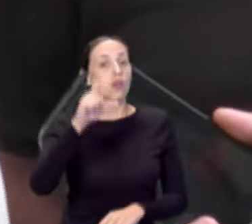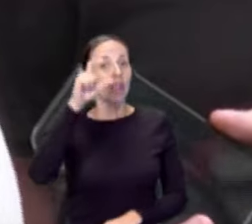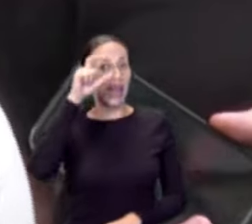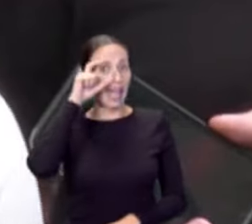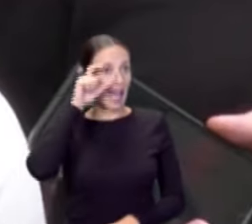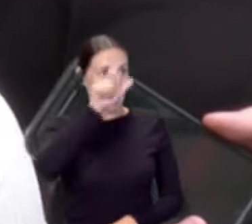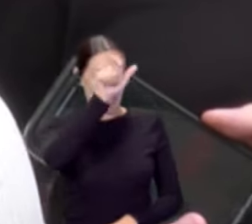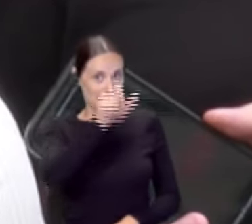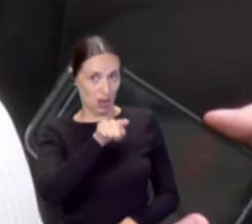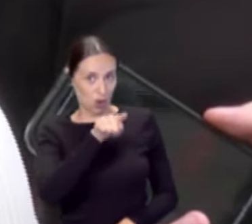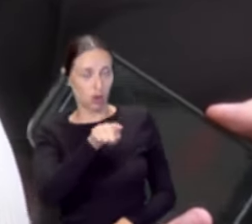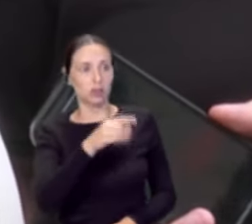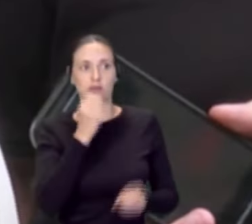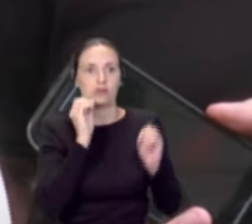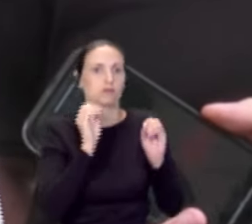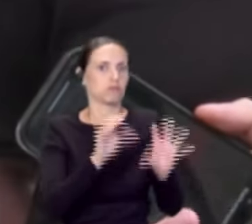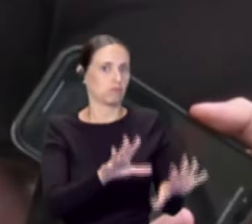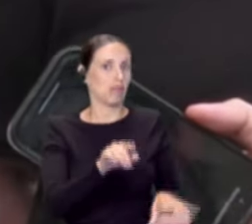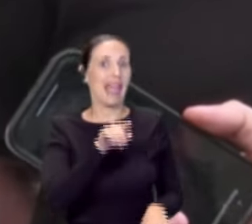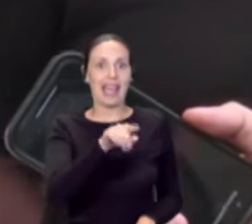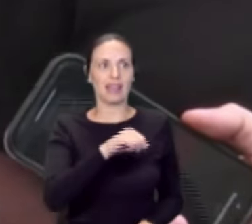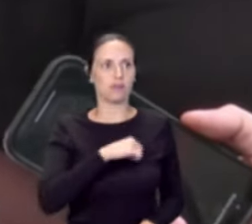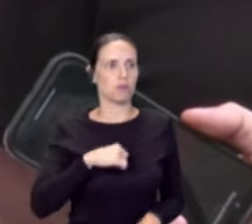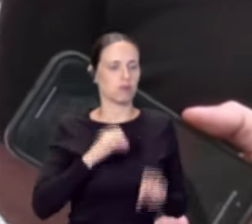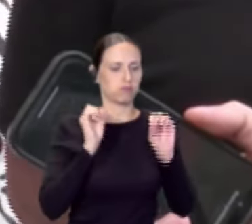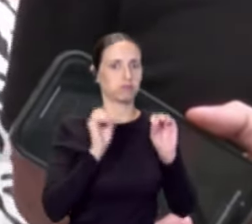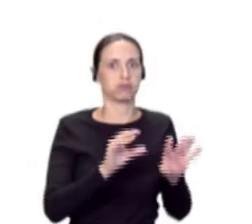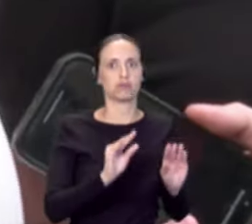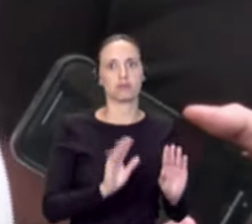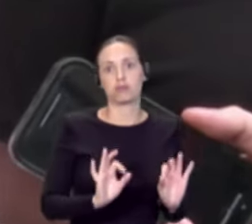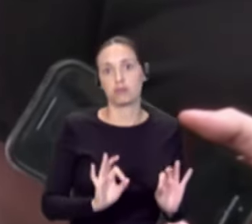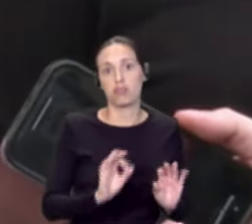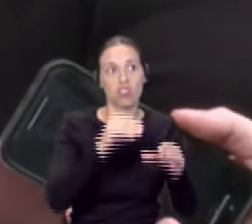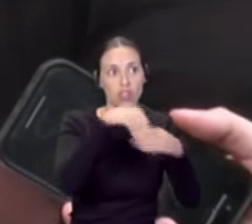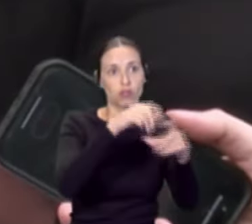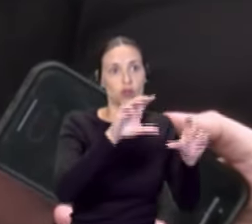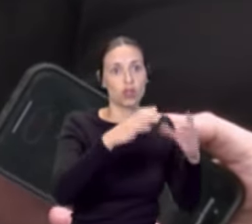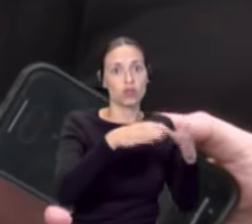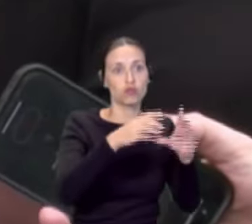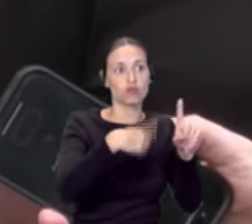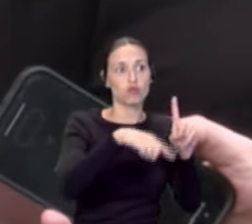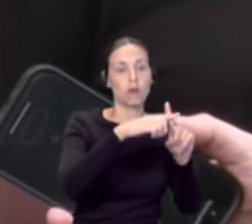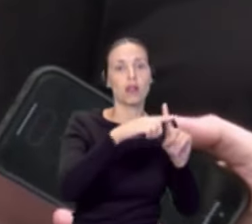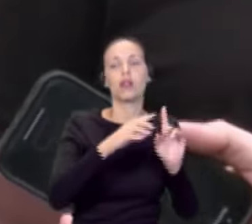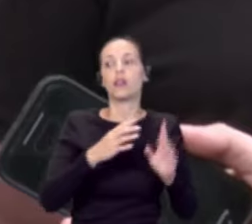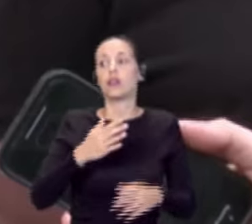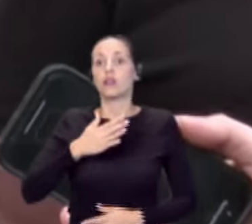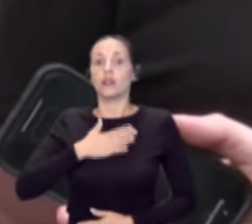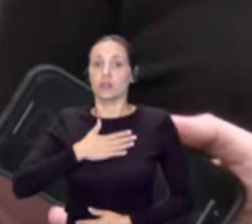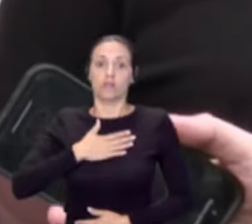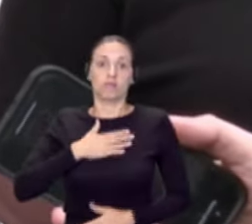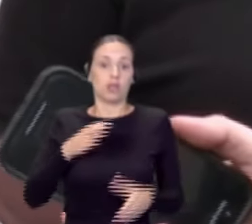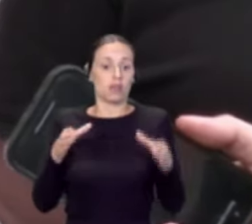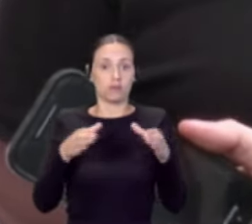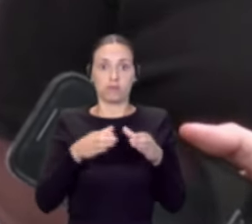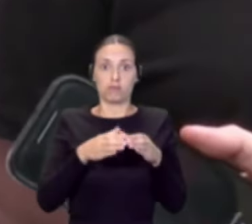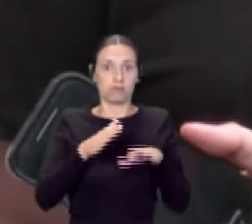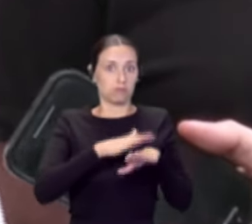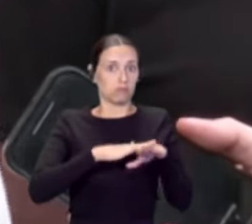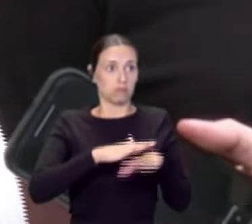pues ha presentado su dimisión de todos los cargos que ostenta el Movimiento Sumar. La Ejecutiva, de manera unánime, hemos